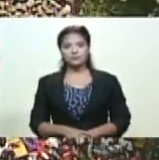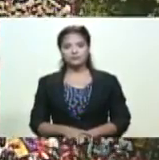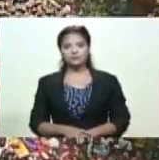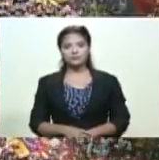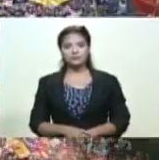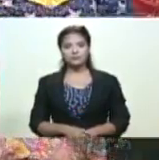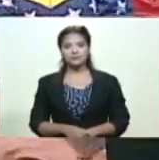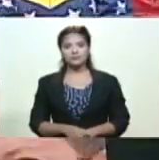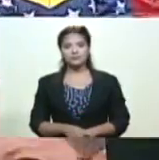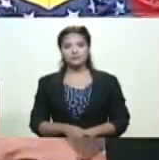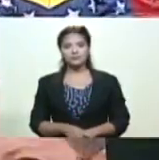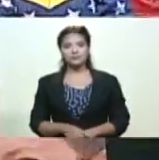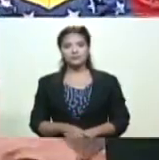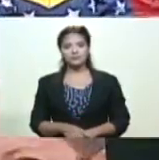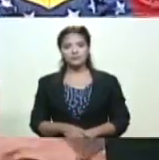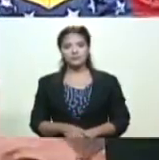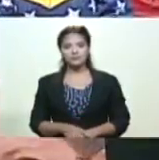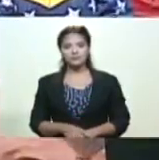ellos